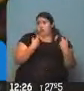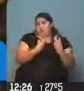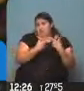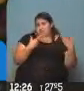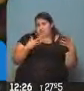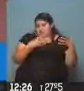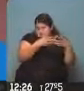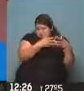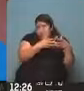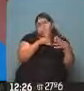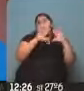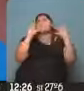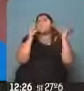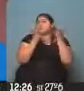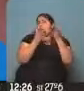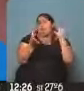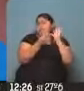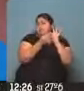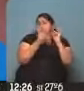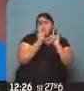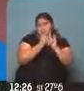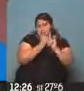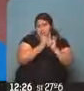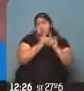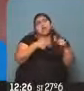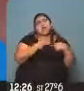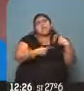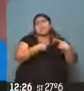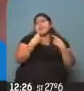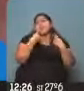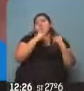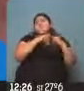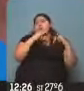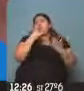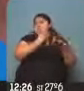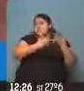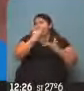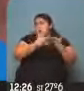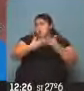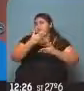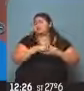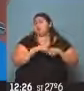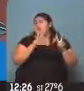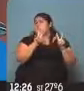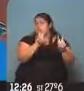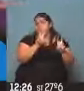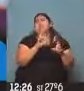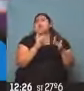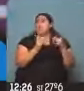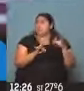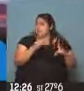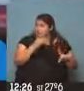que nos dedicamos mundialmente a todo lo mismo y estamos permanentemente intercambiando información obviamente es un tema muy sensible